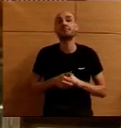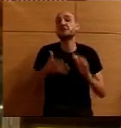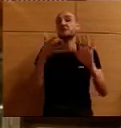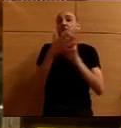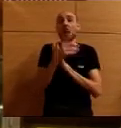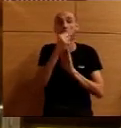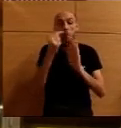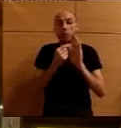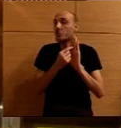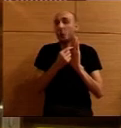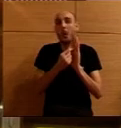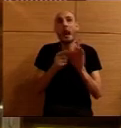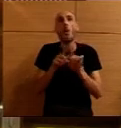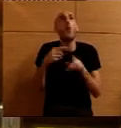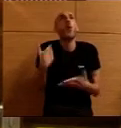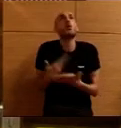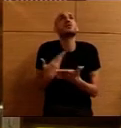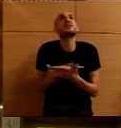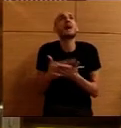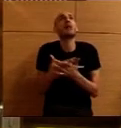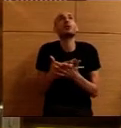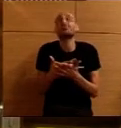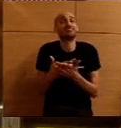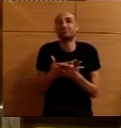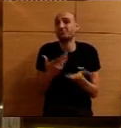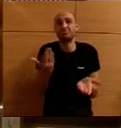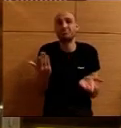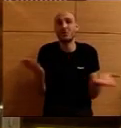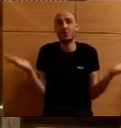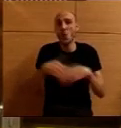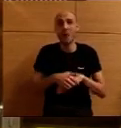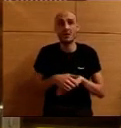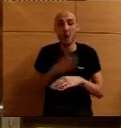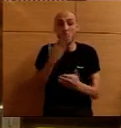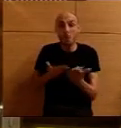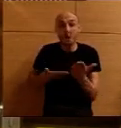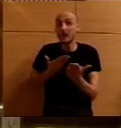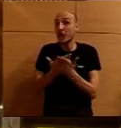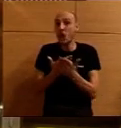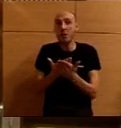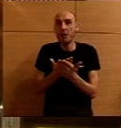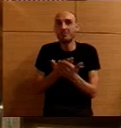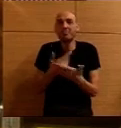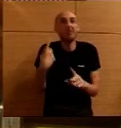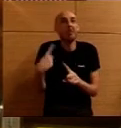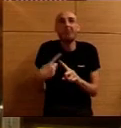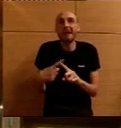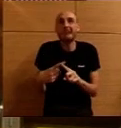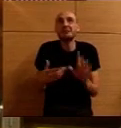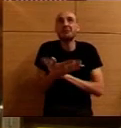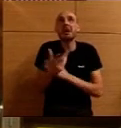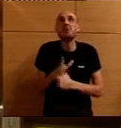justificació. És que no hi ha ni justificació en la petició. No existeix